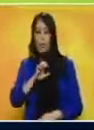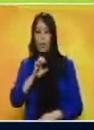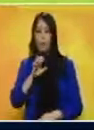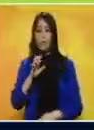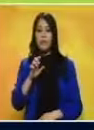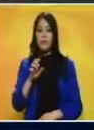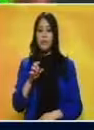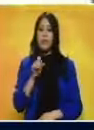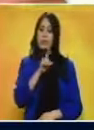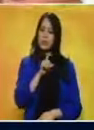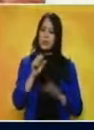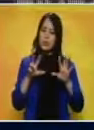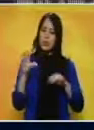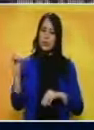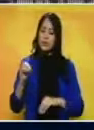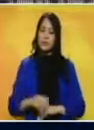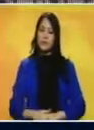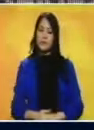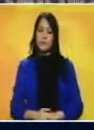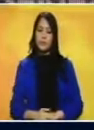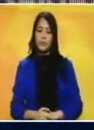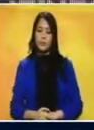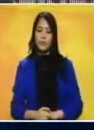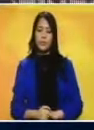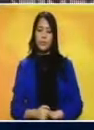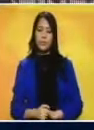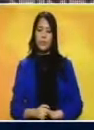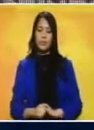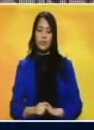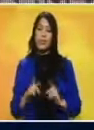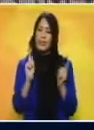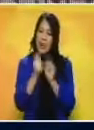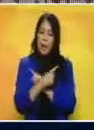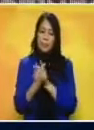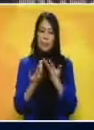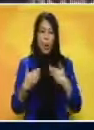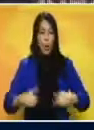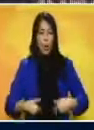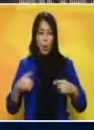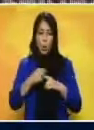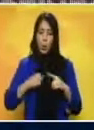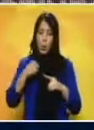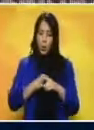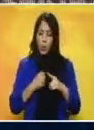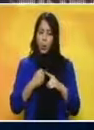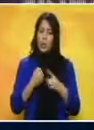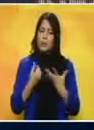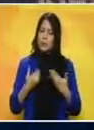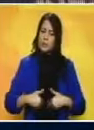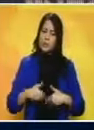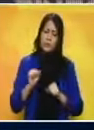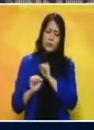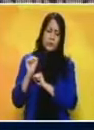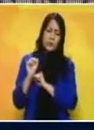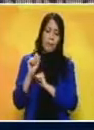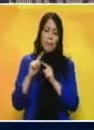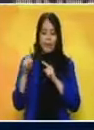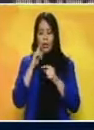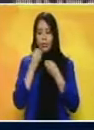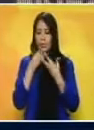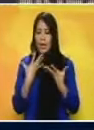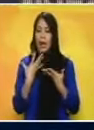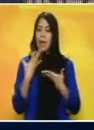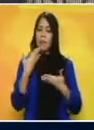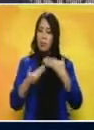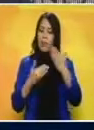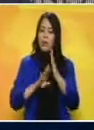al menos 180. Todo cambio al principio genera resistencia, pero siempre para bien. Esa misma dinámica y ese tome y dame